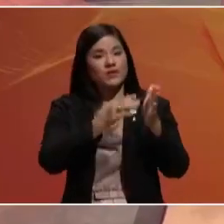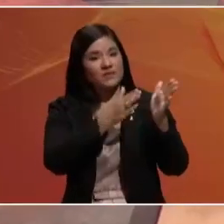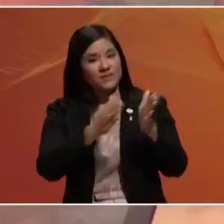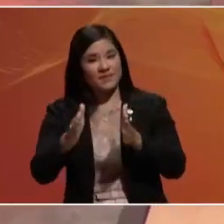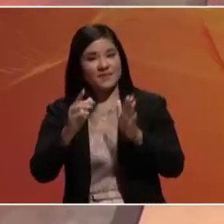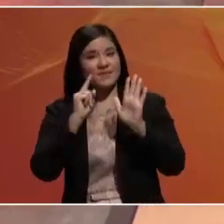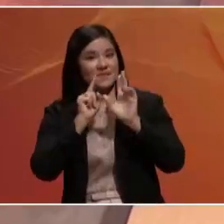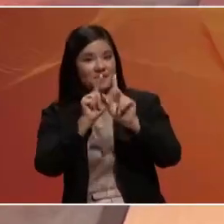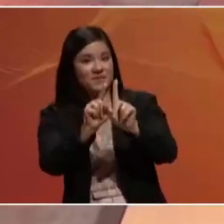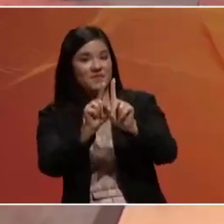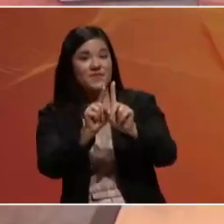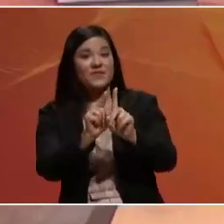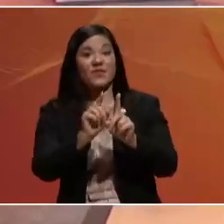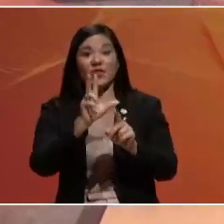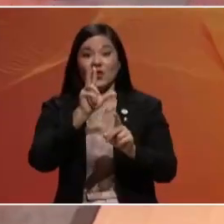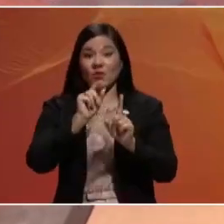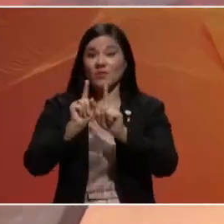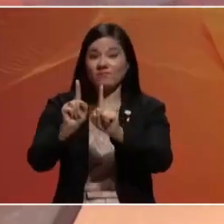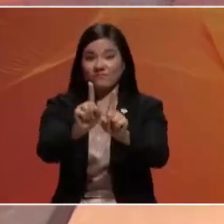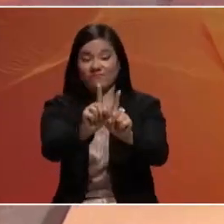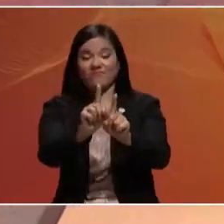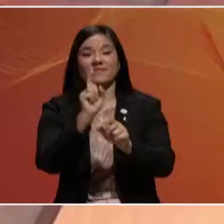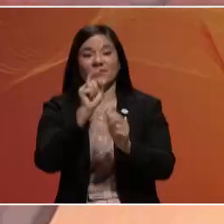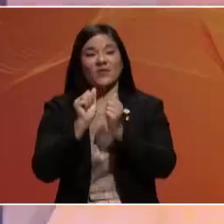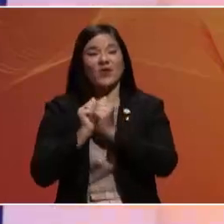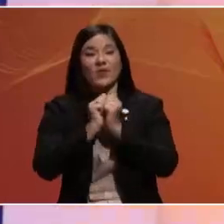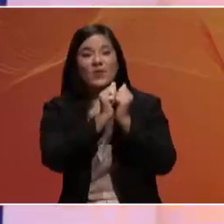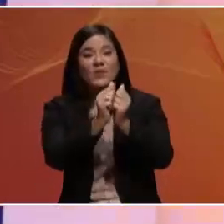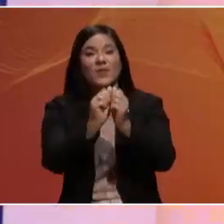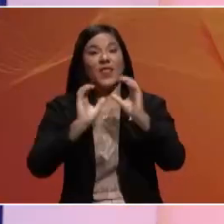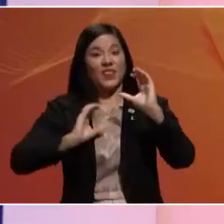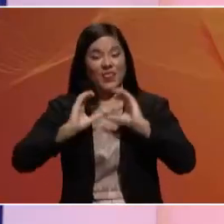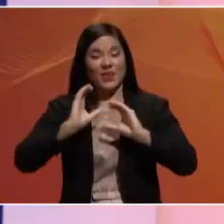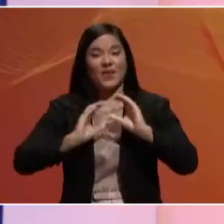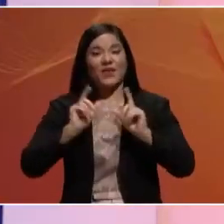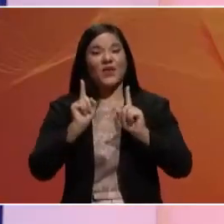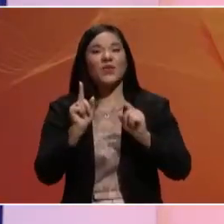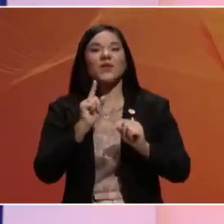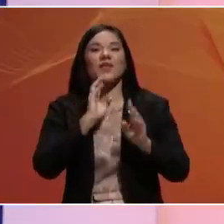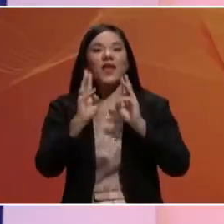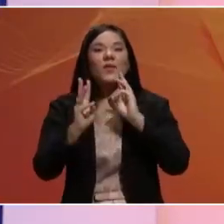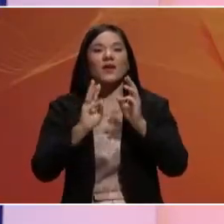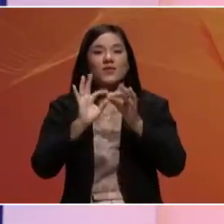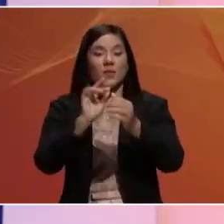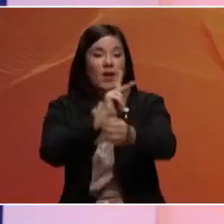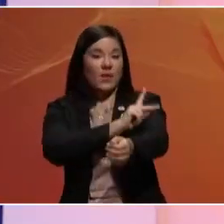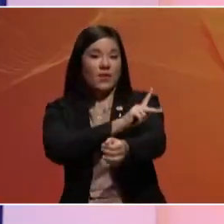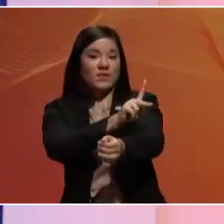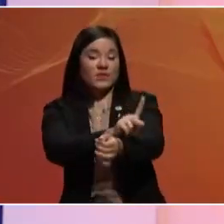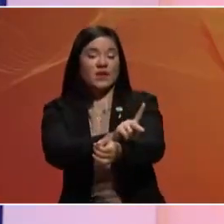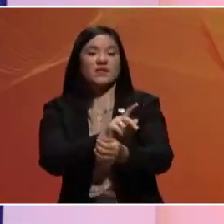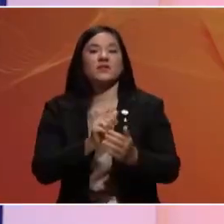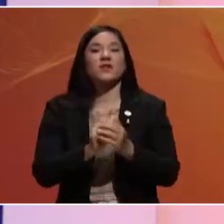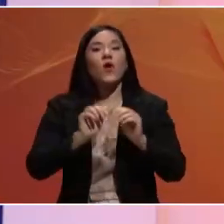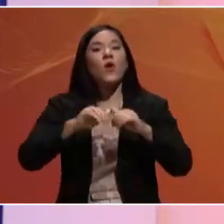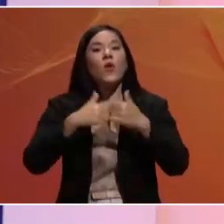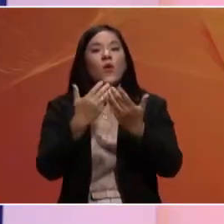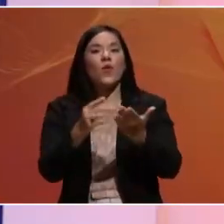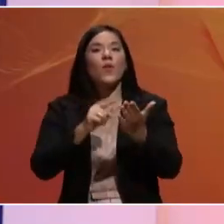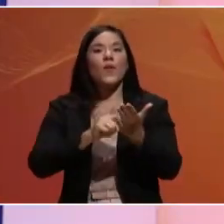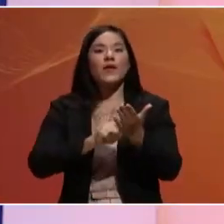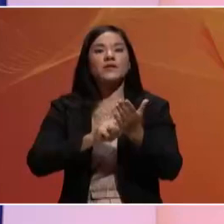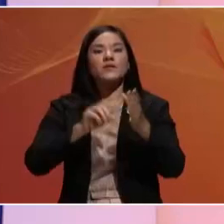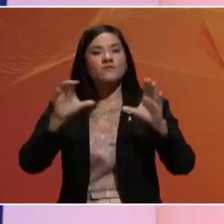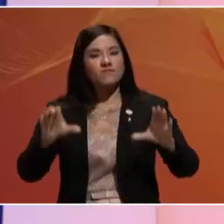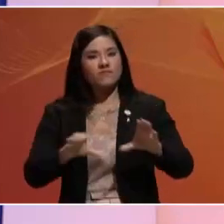entrevista. Nosotros, usted no se va, se queda con nosotros en la parte de debate, donde hablaremos sobre la profesionalización y cómo esto se